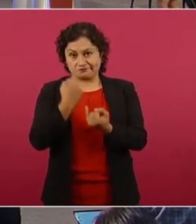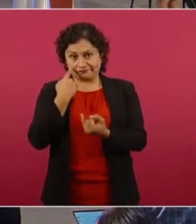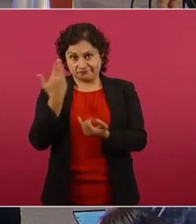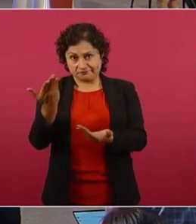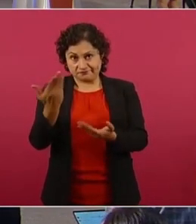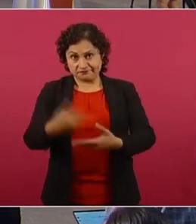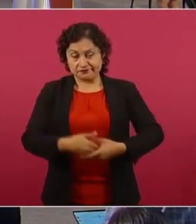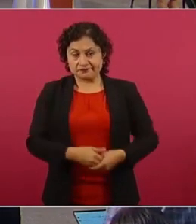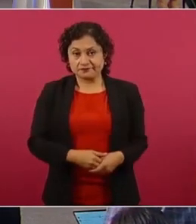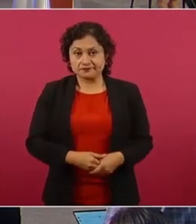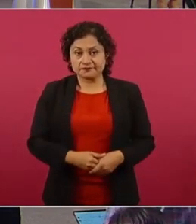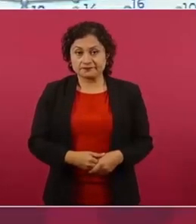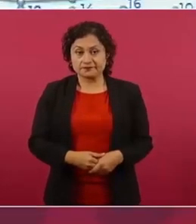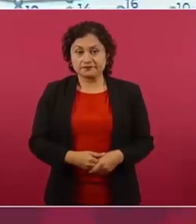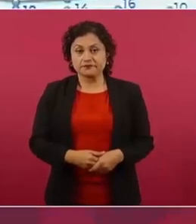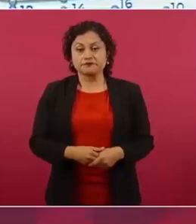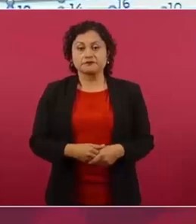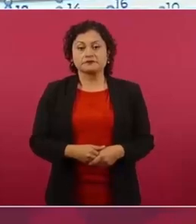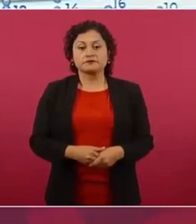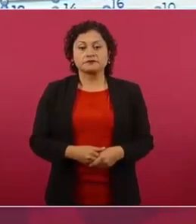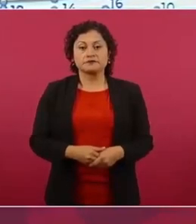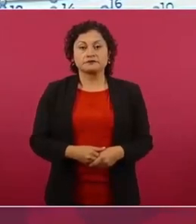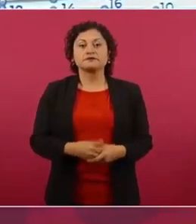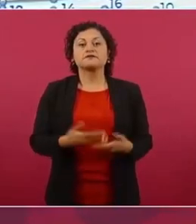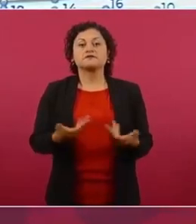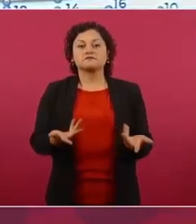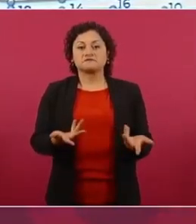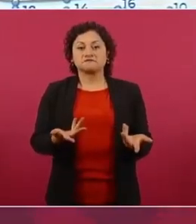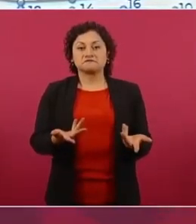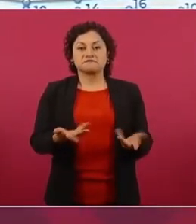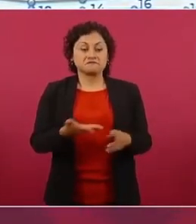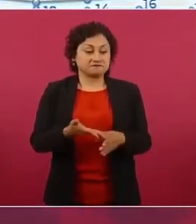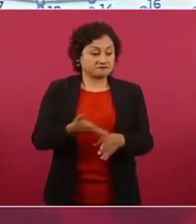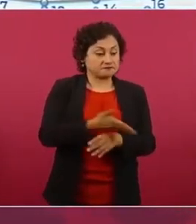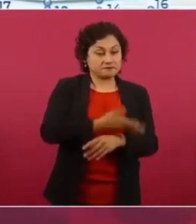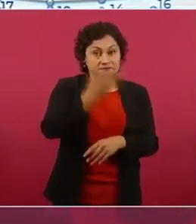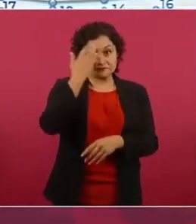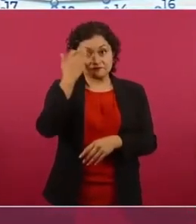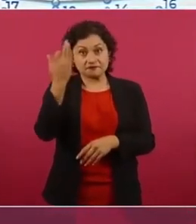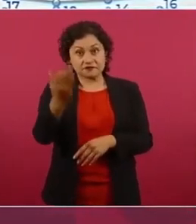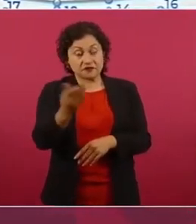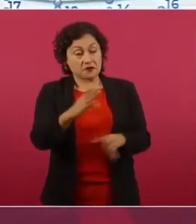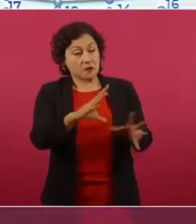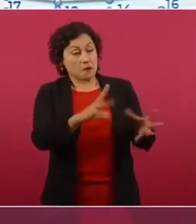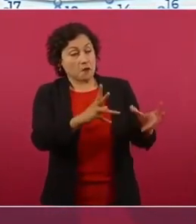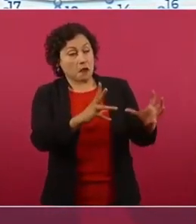Y aquí está el resultado, cuántos enfrentamientos.